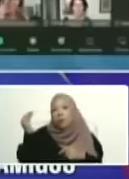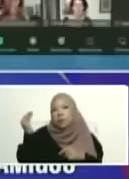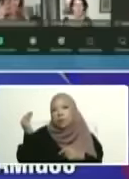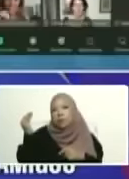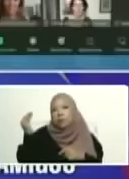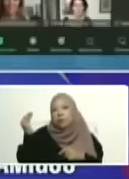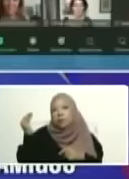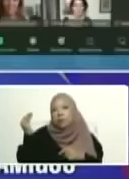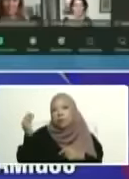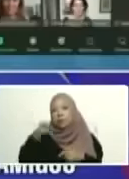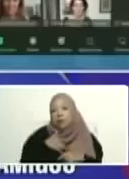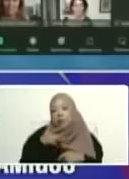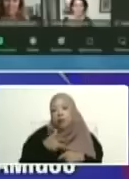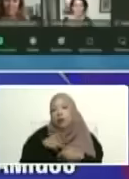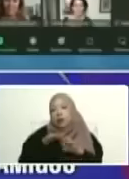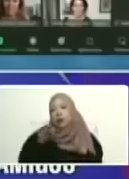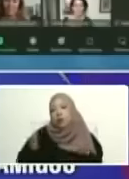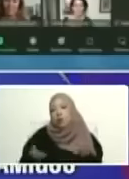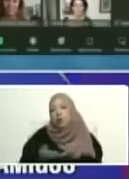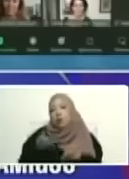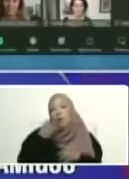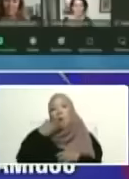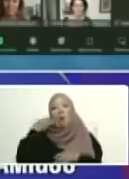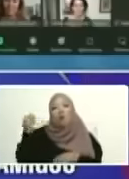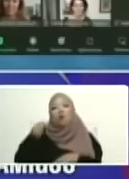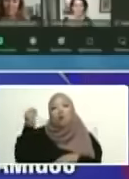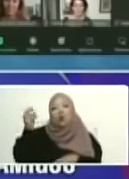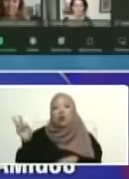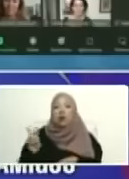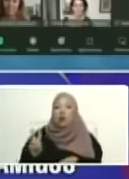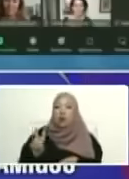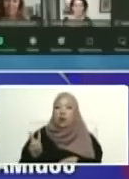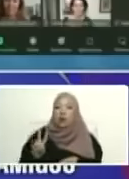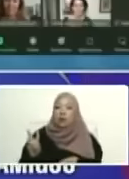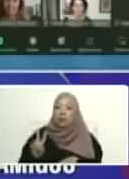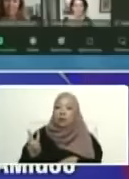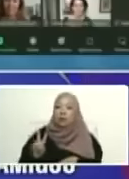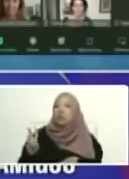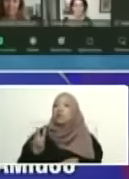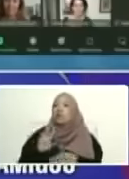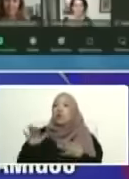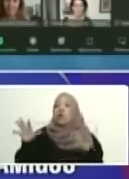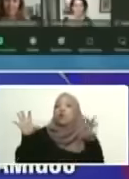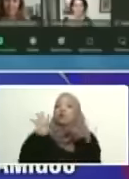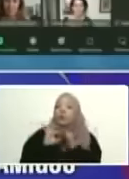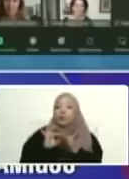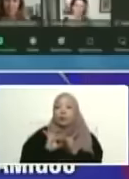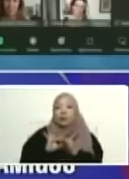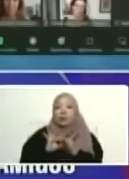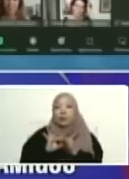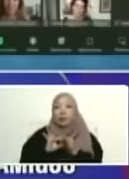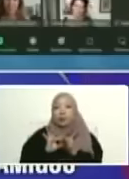Ustedes pueden sentirse allá en el mundo orgullosos y orgullosas de que Venezuela toda está unida.